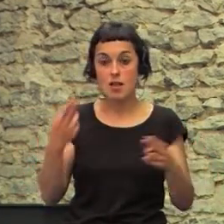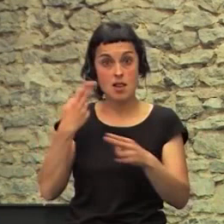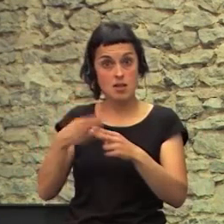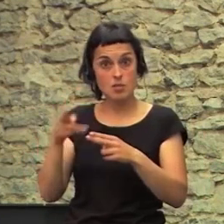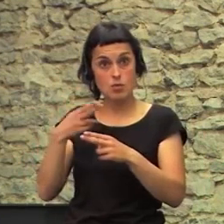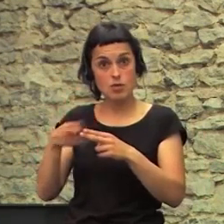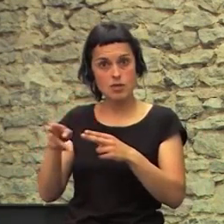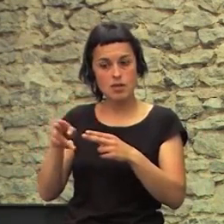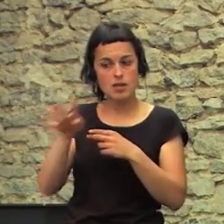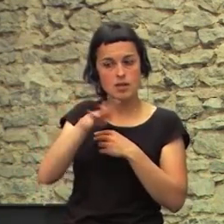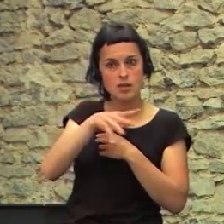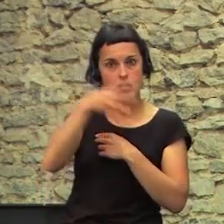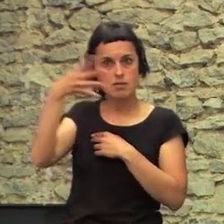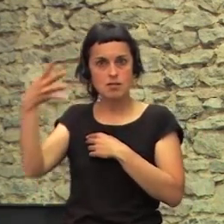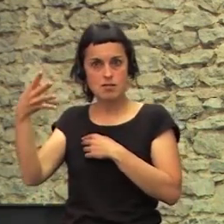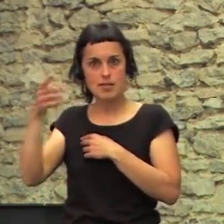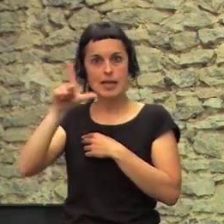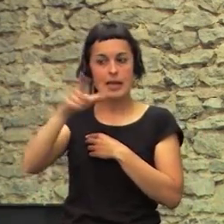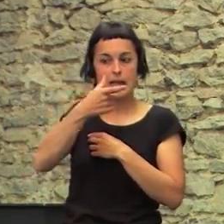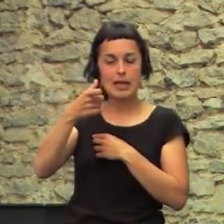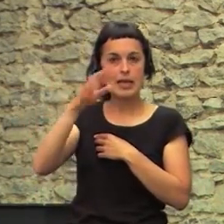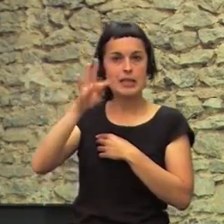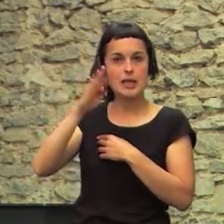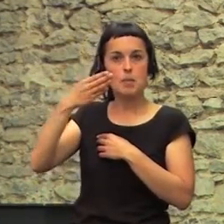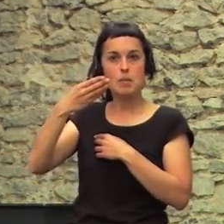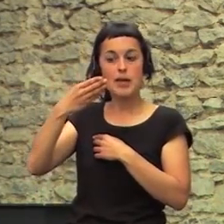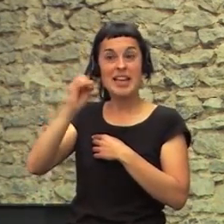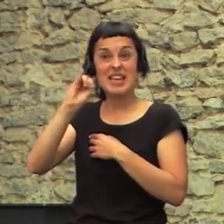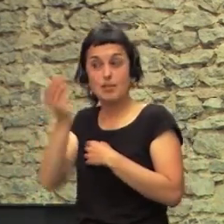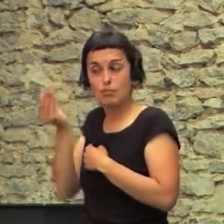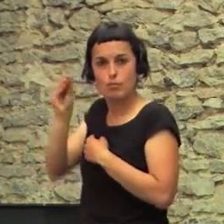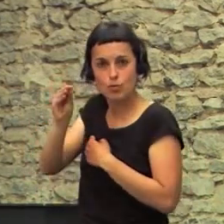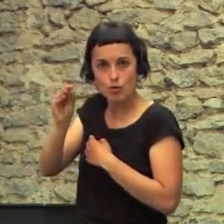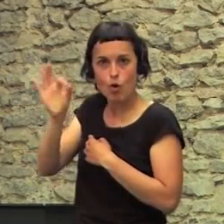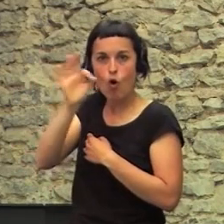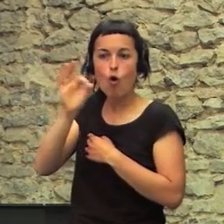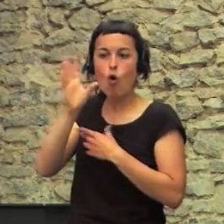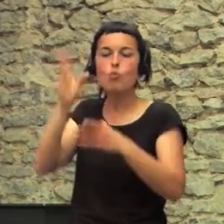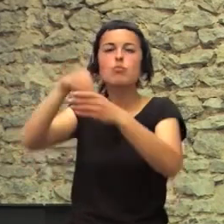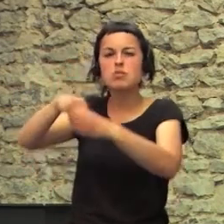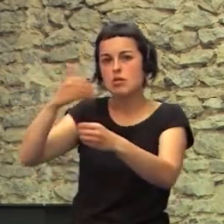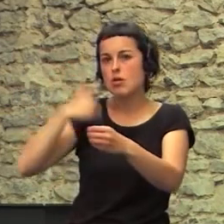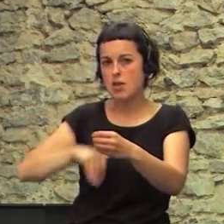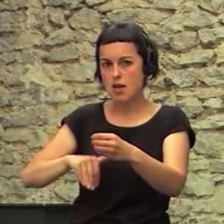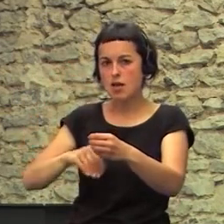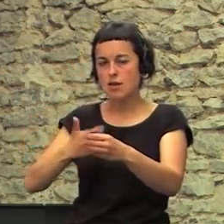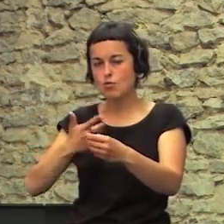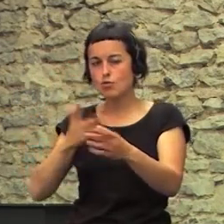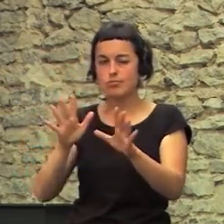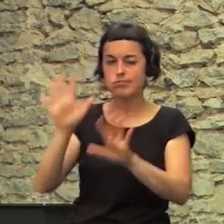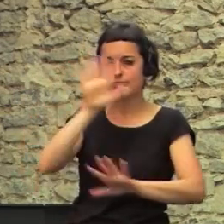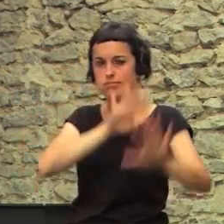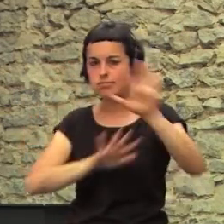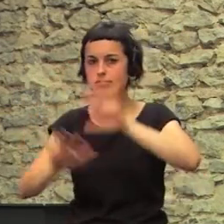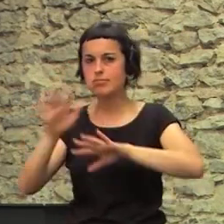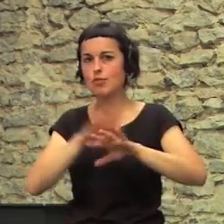políticas lo LGTBI o si la I debe estar dentro. Y bueno, ahí hay una controversia. Yo